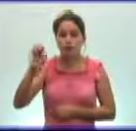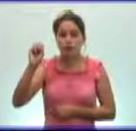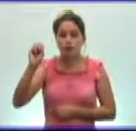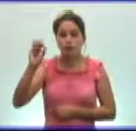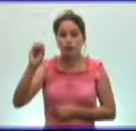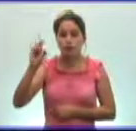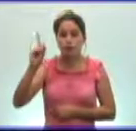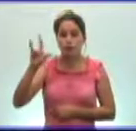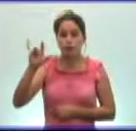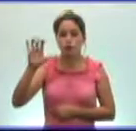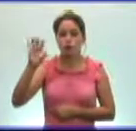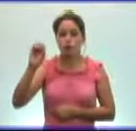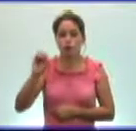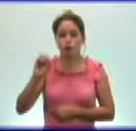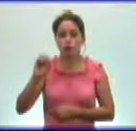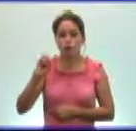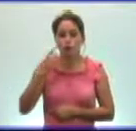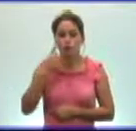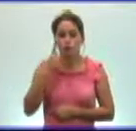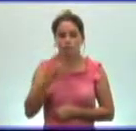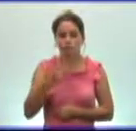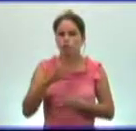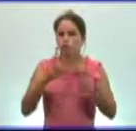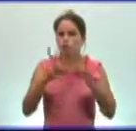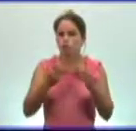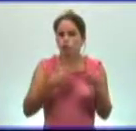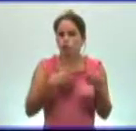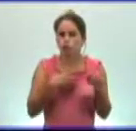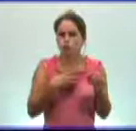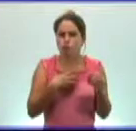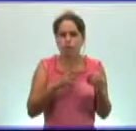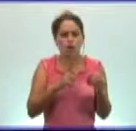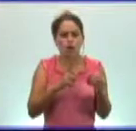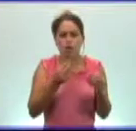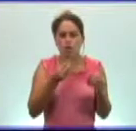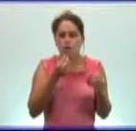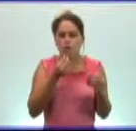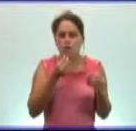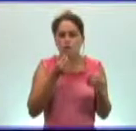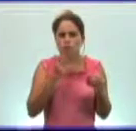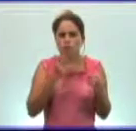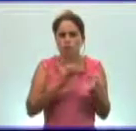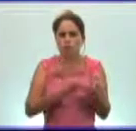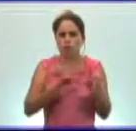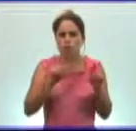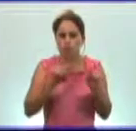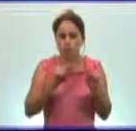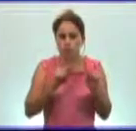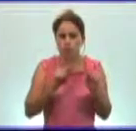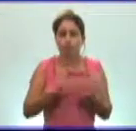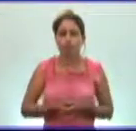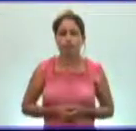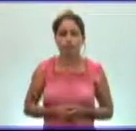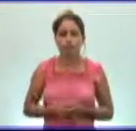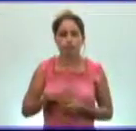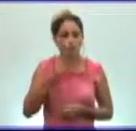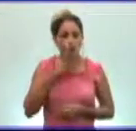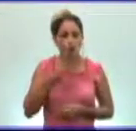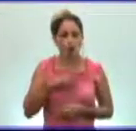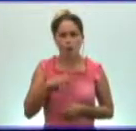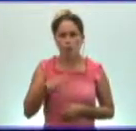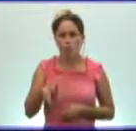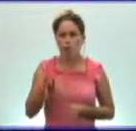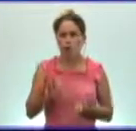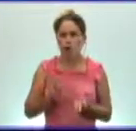lo justificaríamos con un número romano entre paréntesis. Esto lo pueden buscar en el libro de texto de 10º